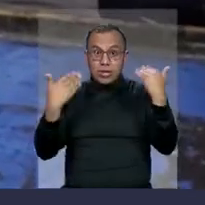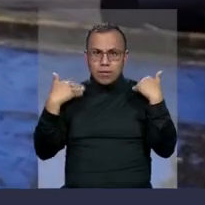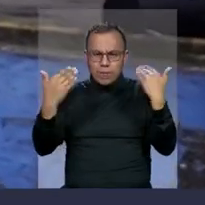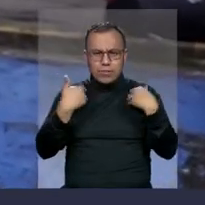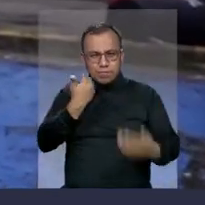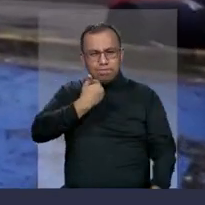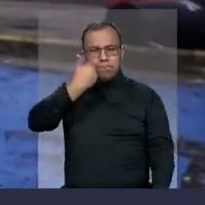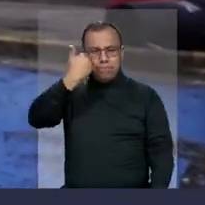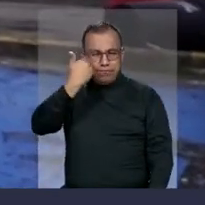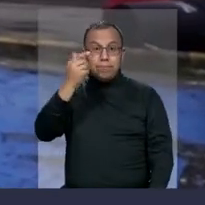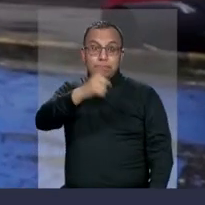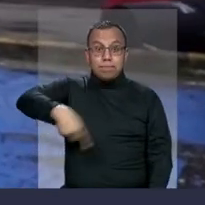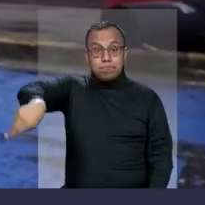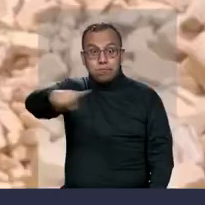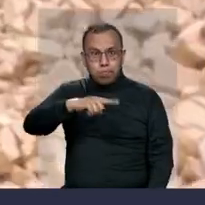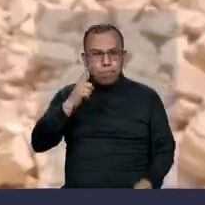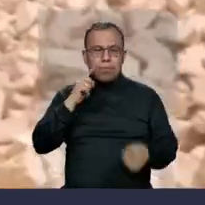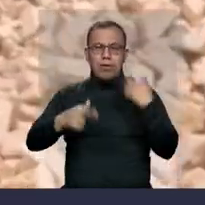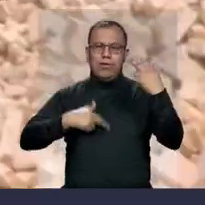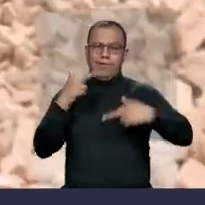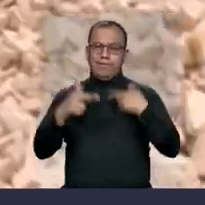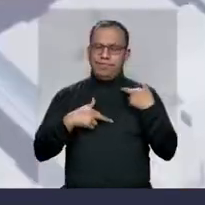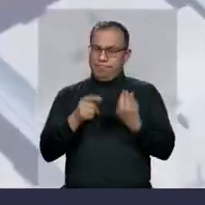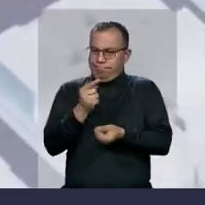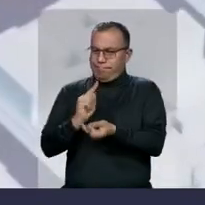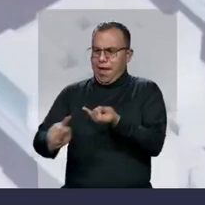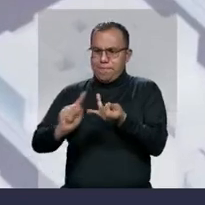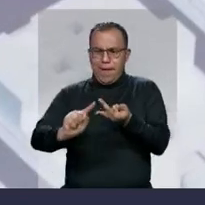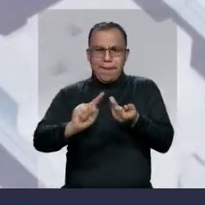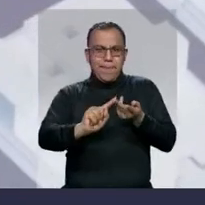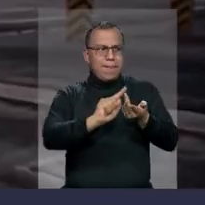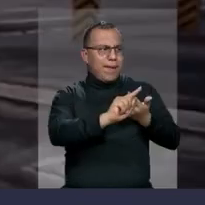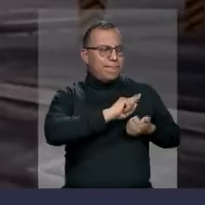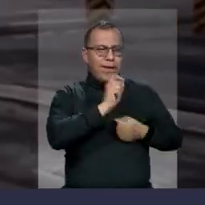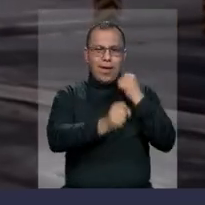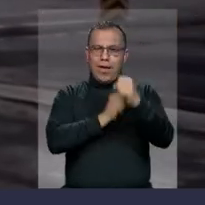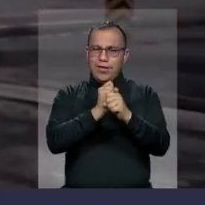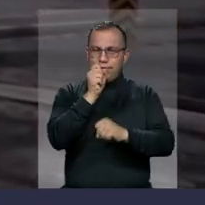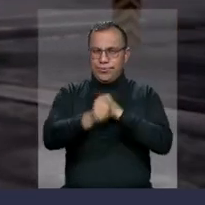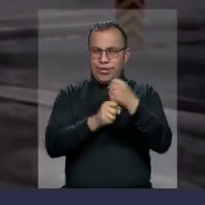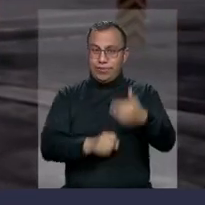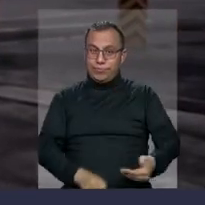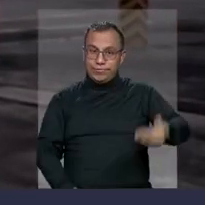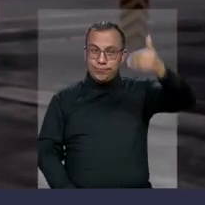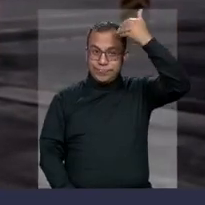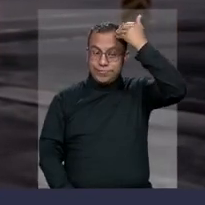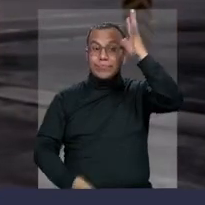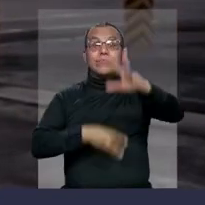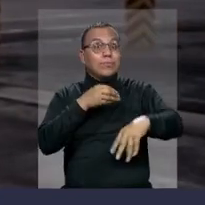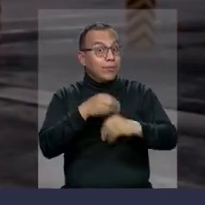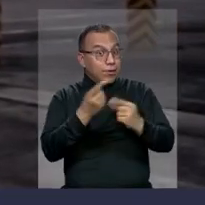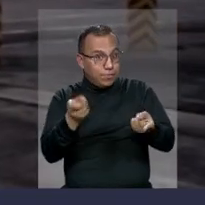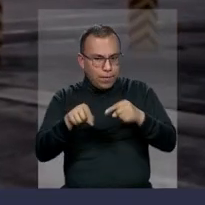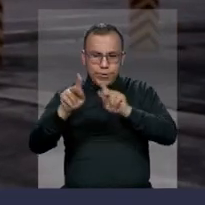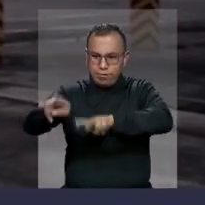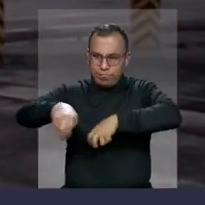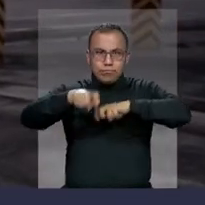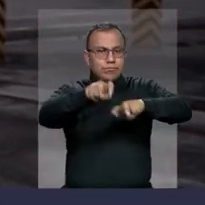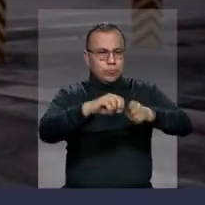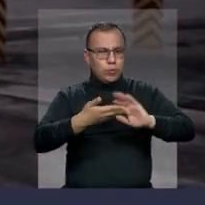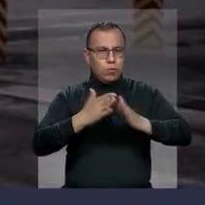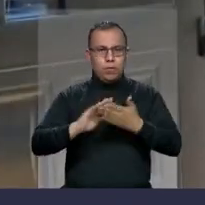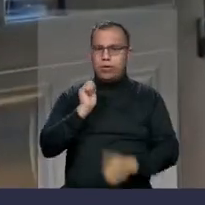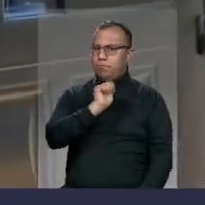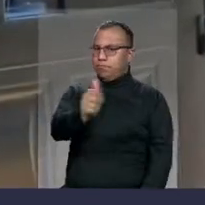para mayores integrarán una zona de recreación diversa para todas las edades. También habrá un sector para desarrollar huertas urbanas por la